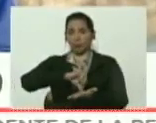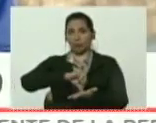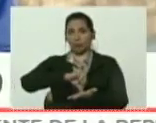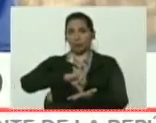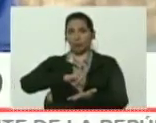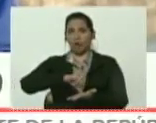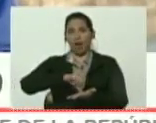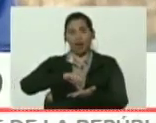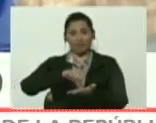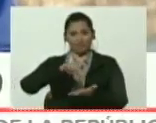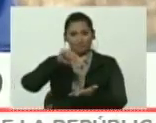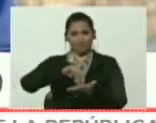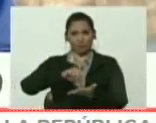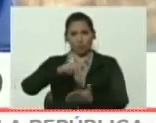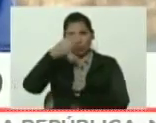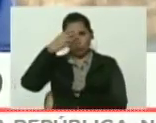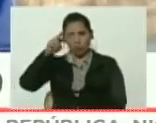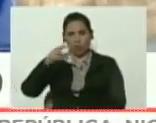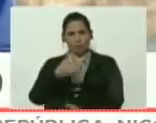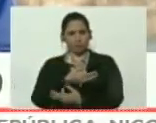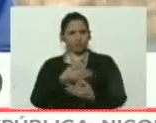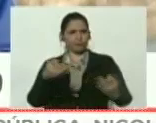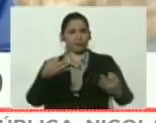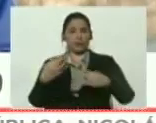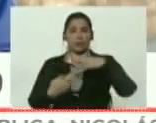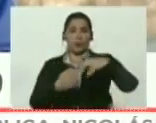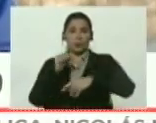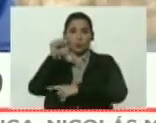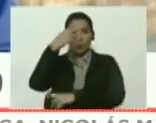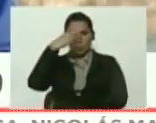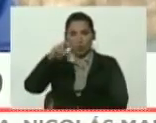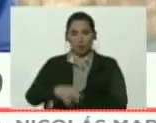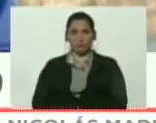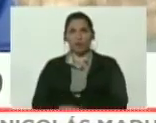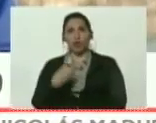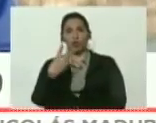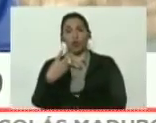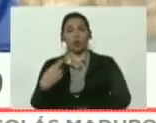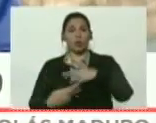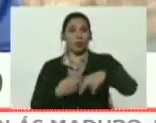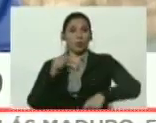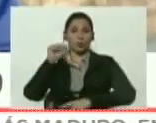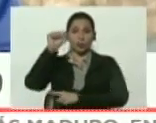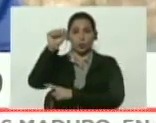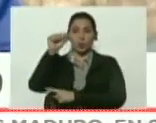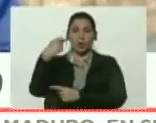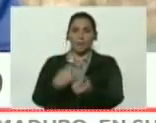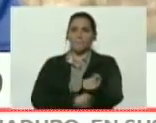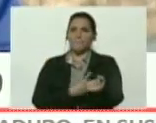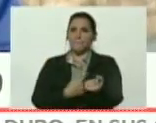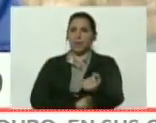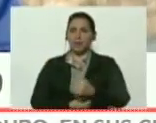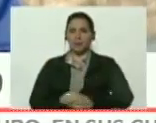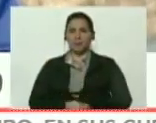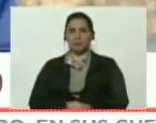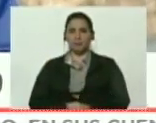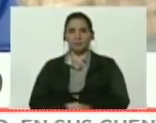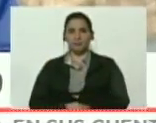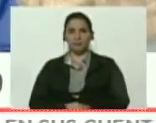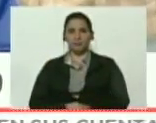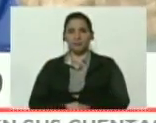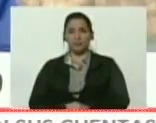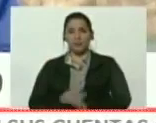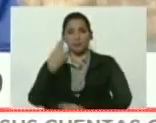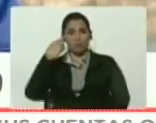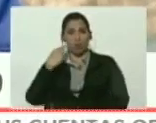Cuba. Extraordinario evento de la revolución cubana. Dos revoluciones hermanas, en Bolívar